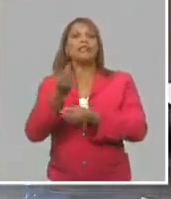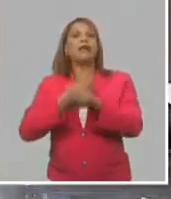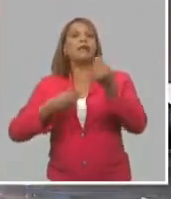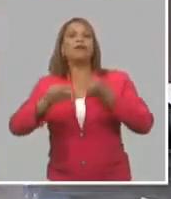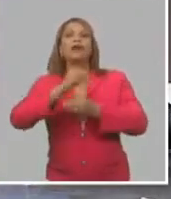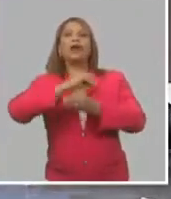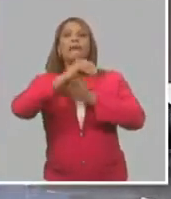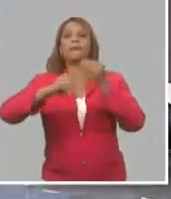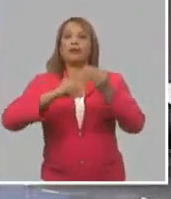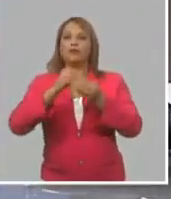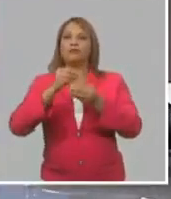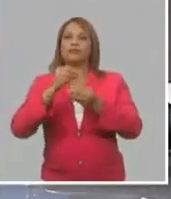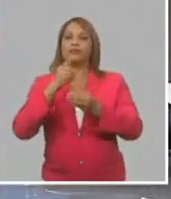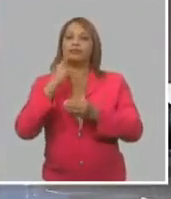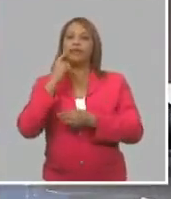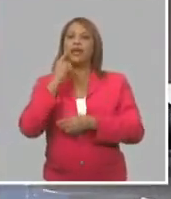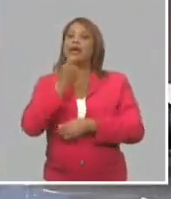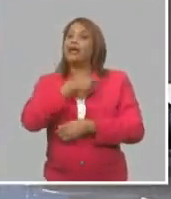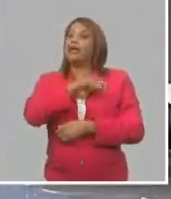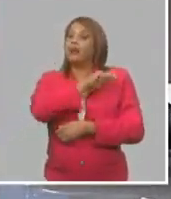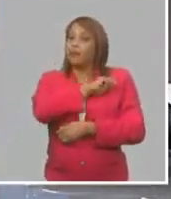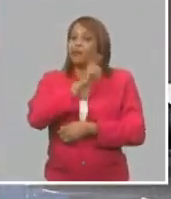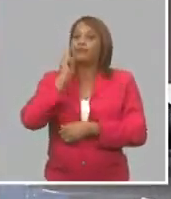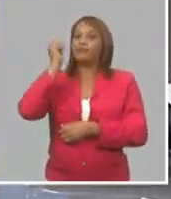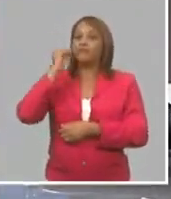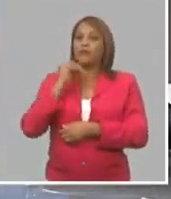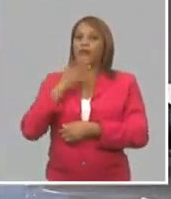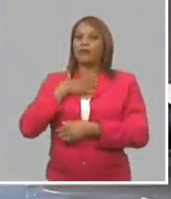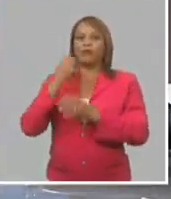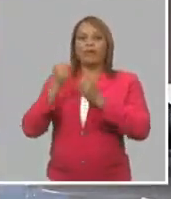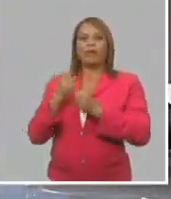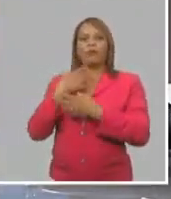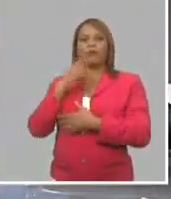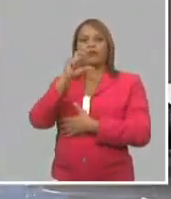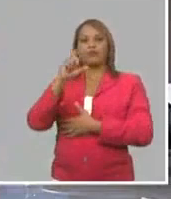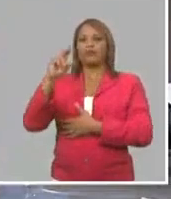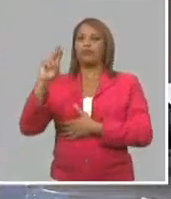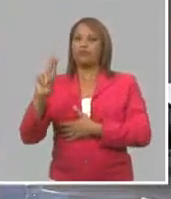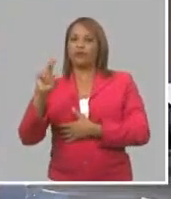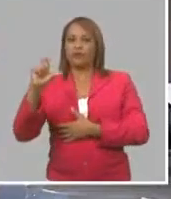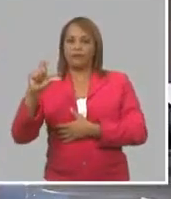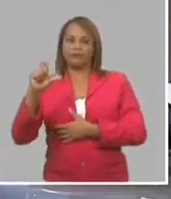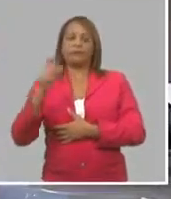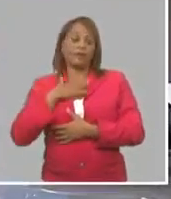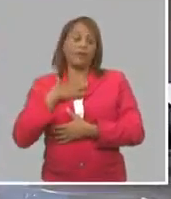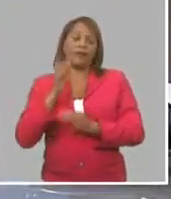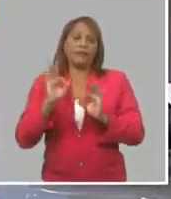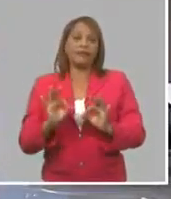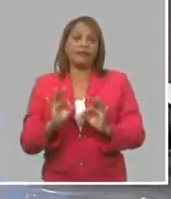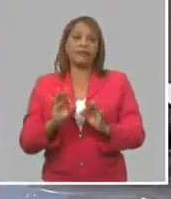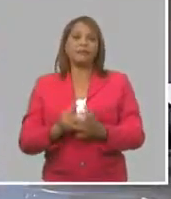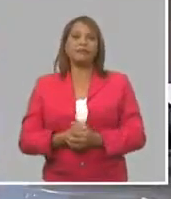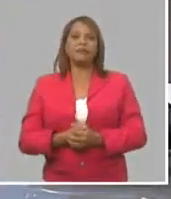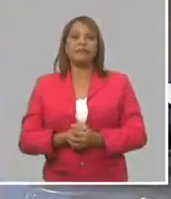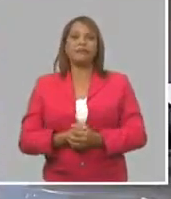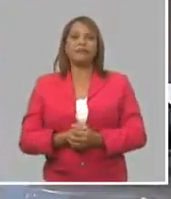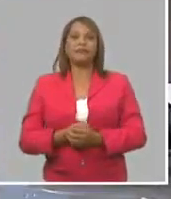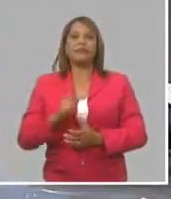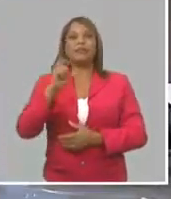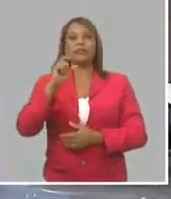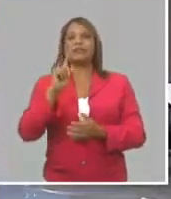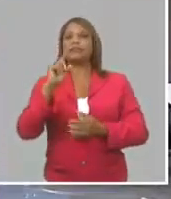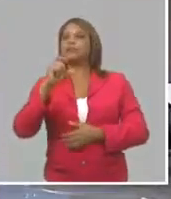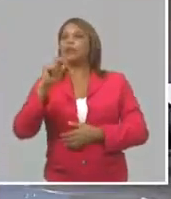dando señal a la persona que lo que vamos a ver que nos vamos a quitar con el seu sí ahora personas tienen pero que se ve